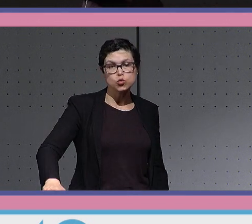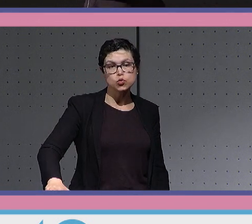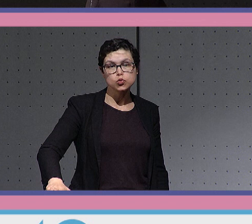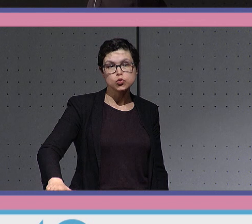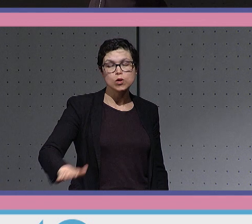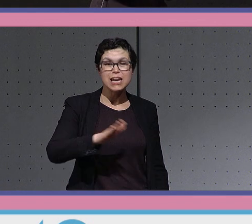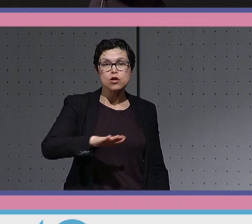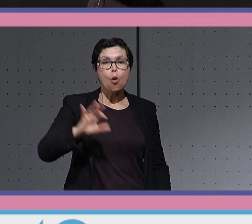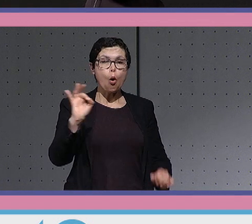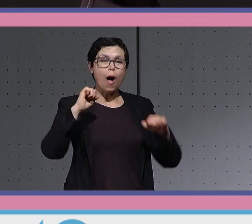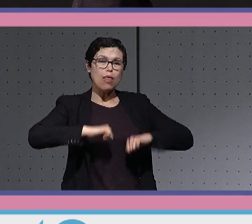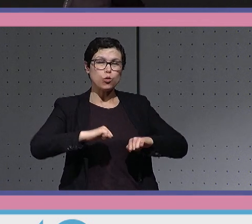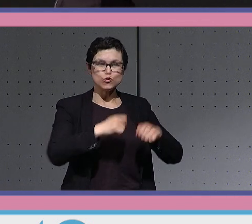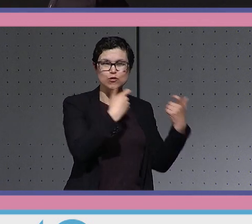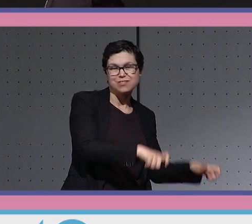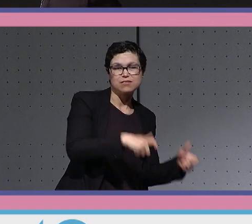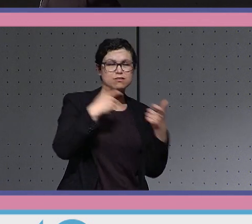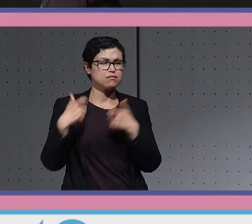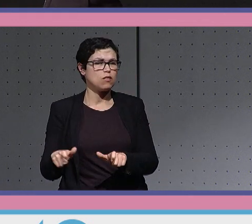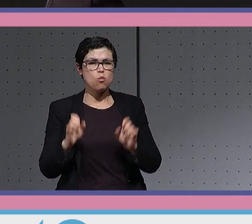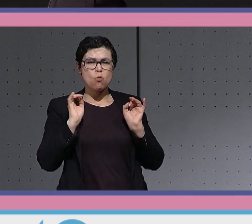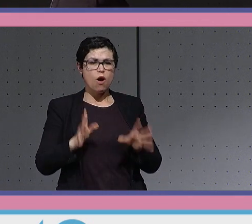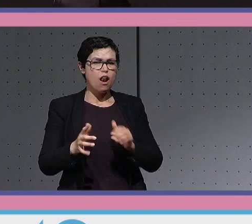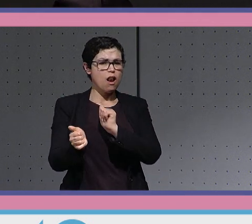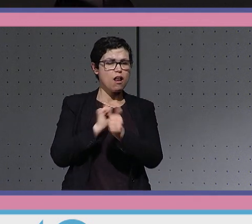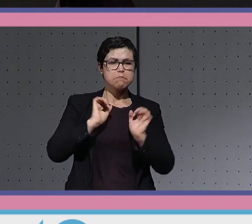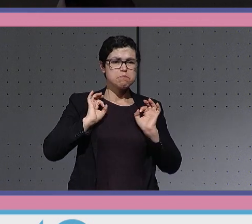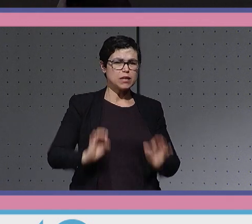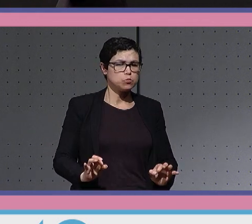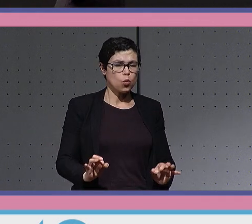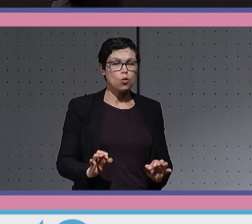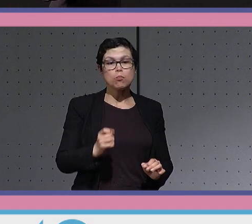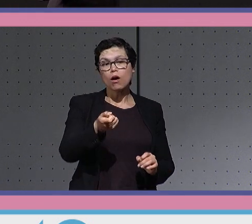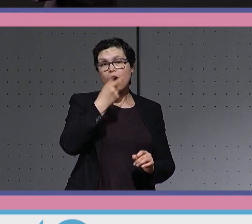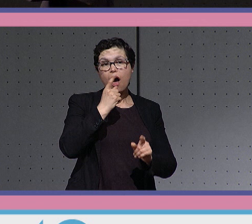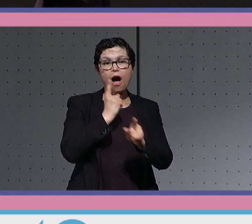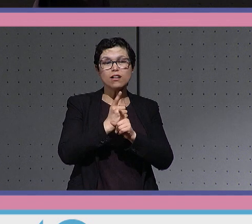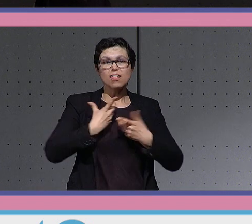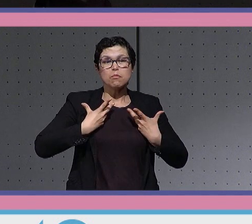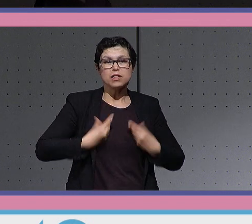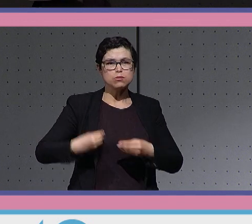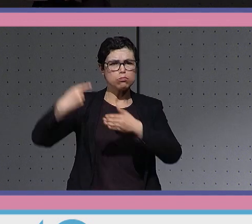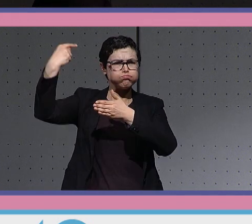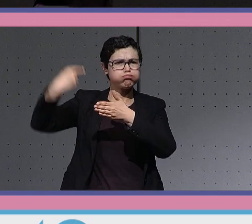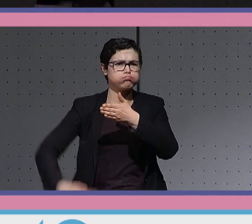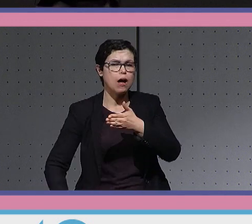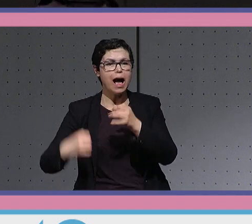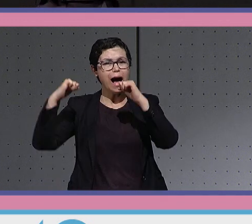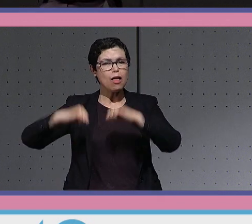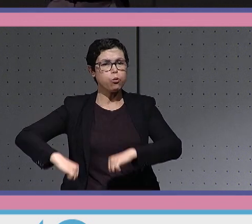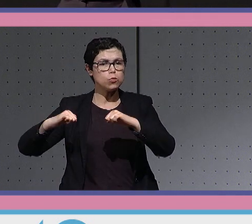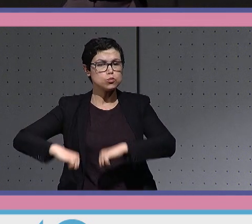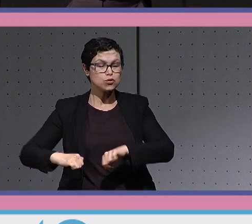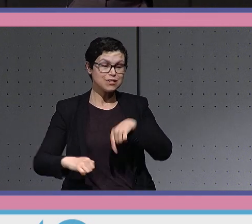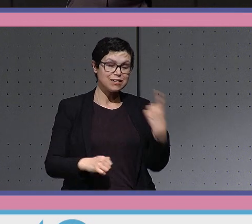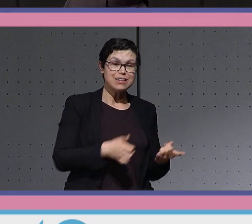tenemos que hacer en adultos, por otro. Y en adultos hay muchísimas posibilidades de distintos antidepresivos que os incluyo aquí, y en niños hay un antidepresivo